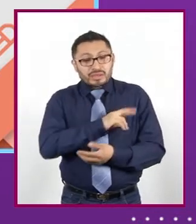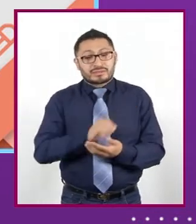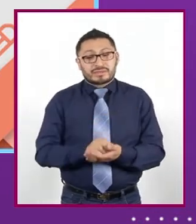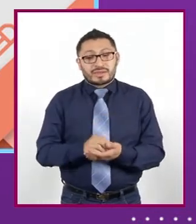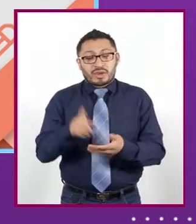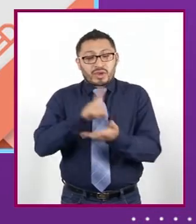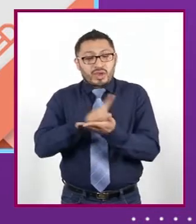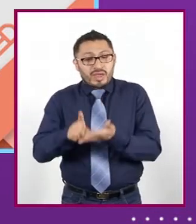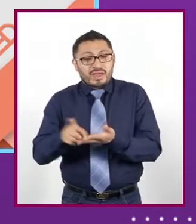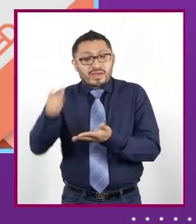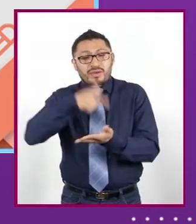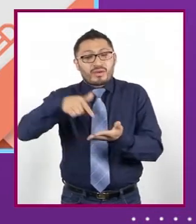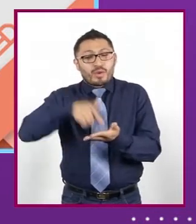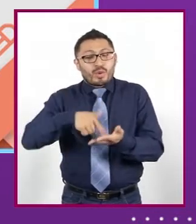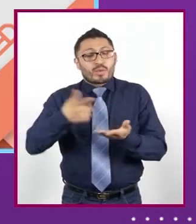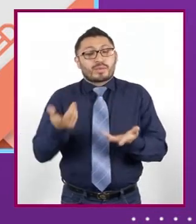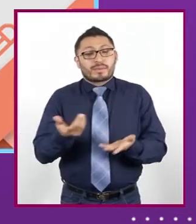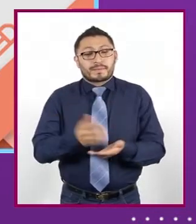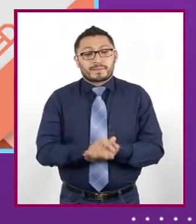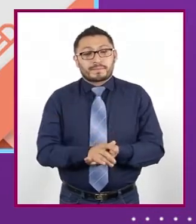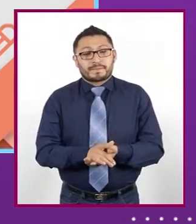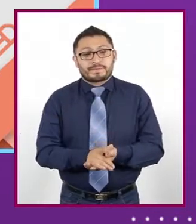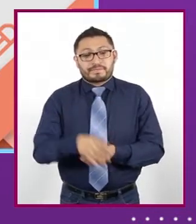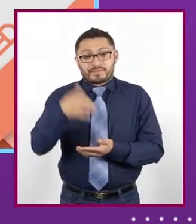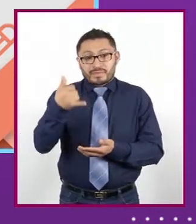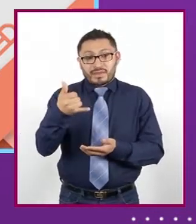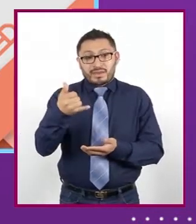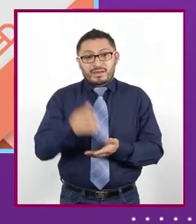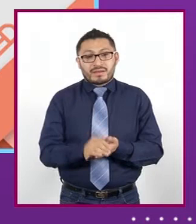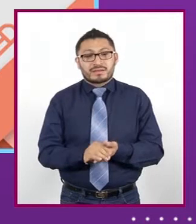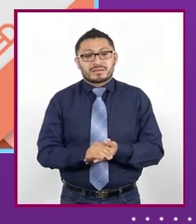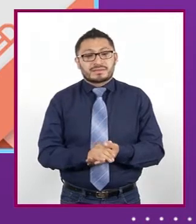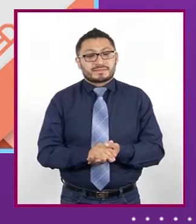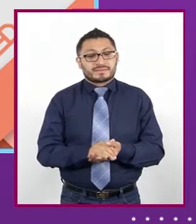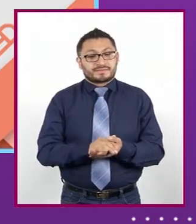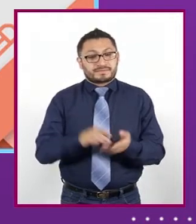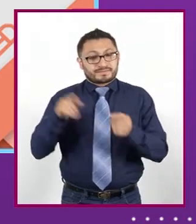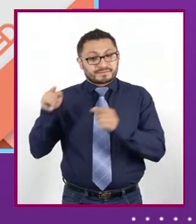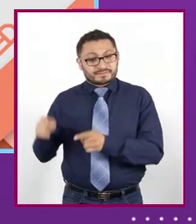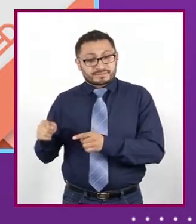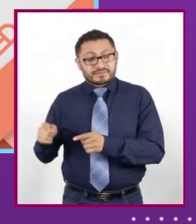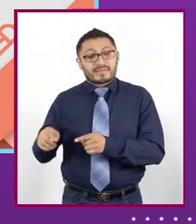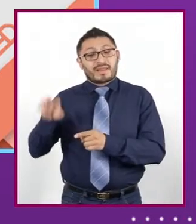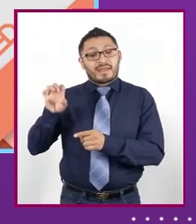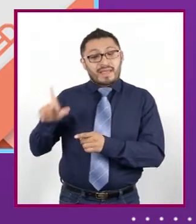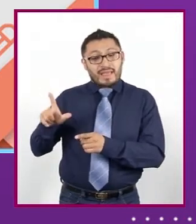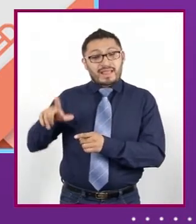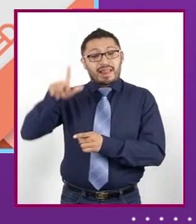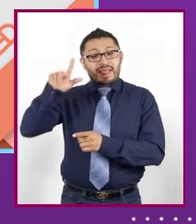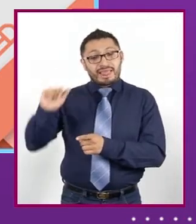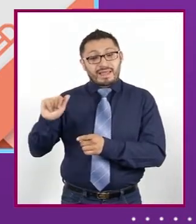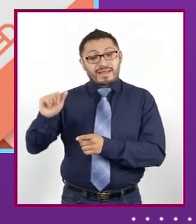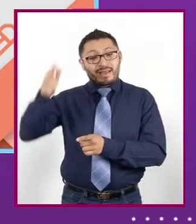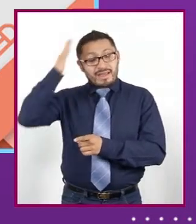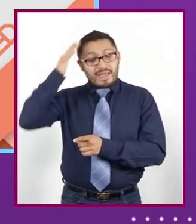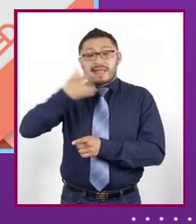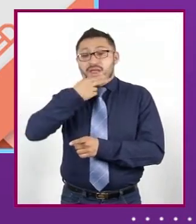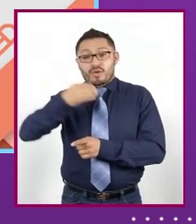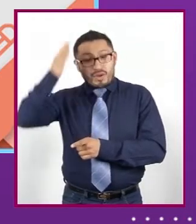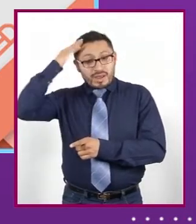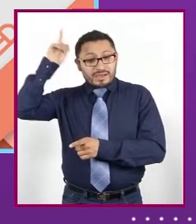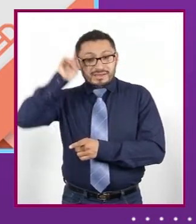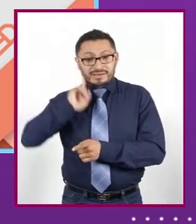domicilio ubicado en, y, por la otra, el, la, señor,